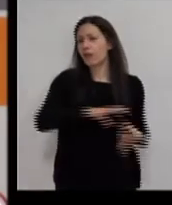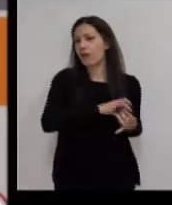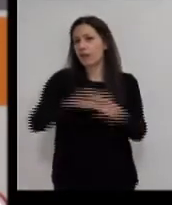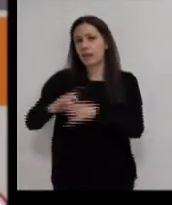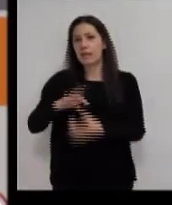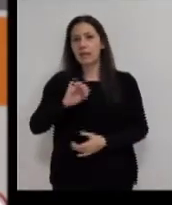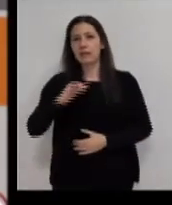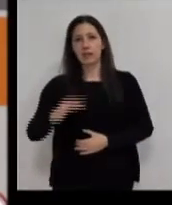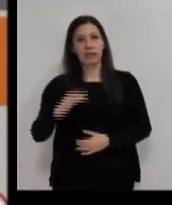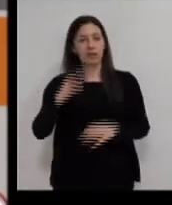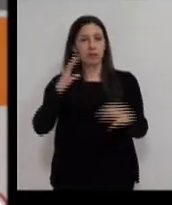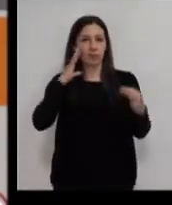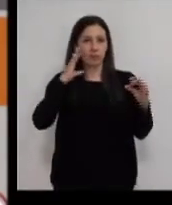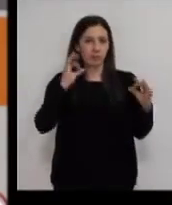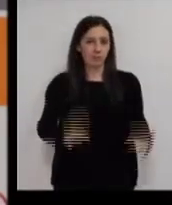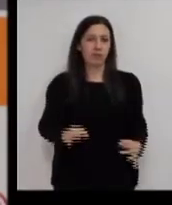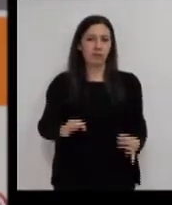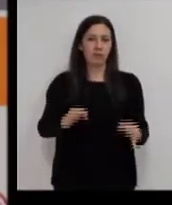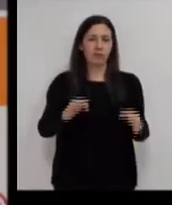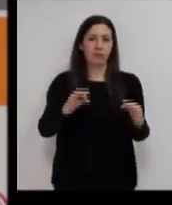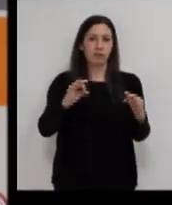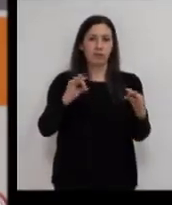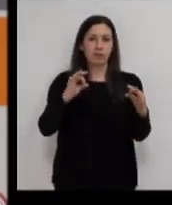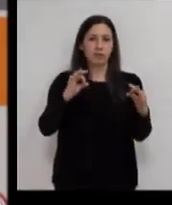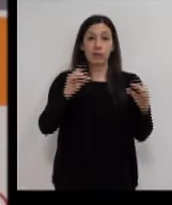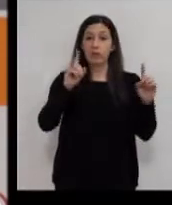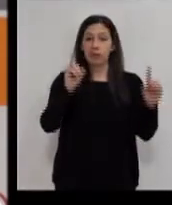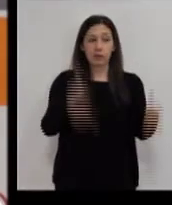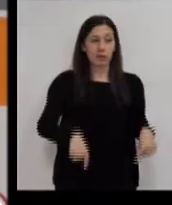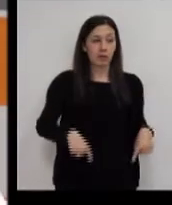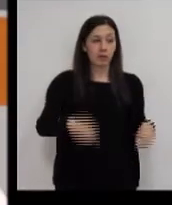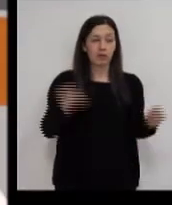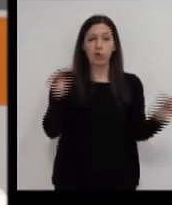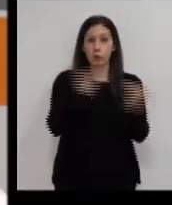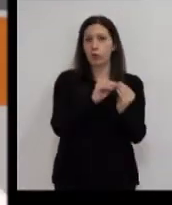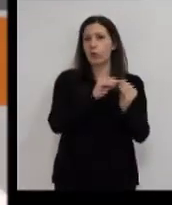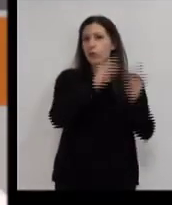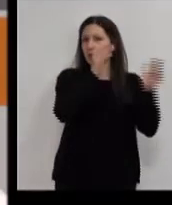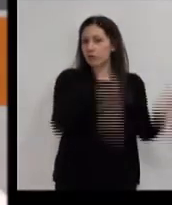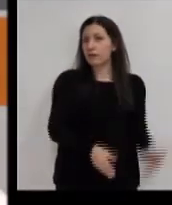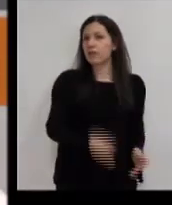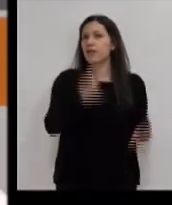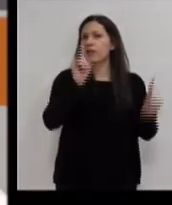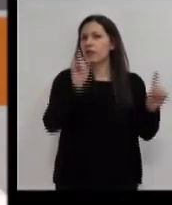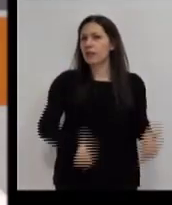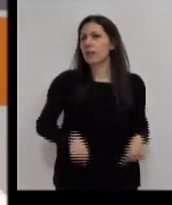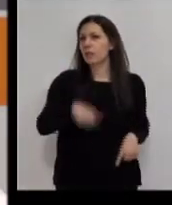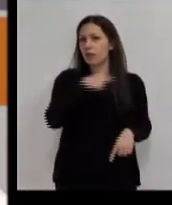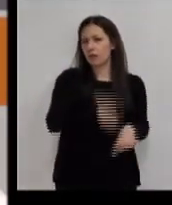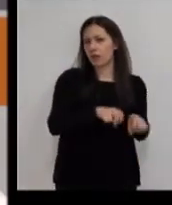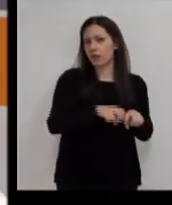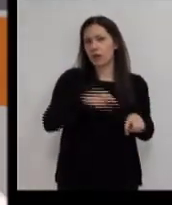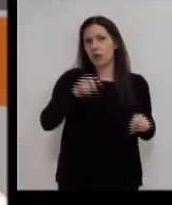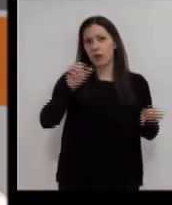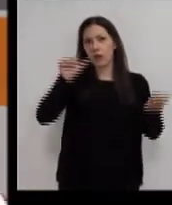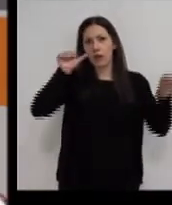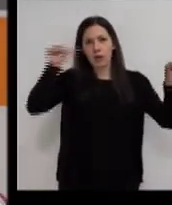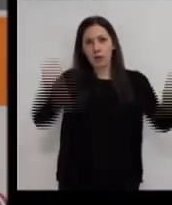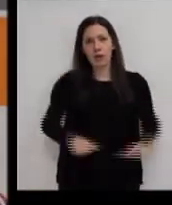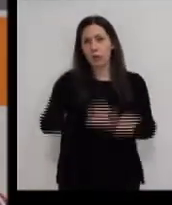que es básico y que nos lleva a las TIC. Me parece y estoy totalmente de acuerdo contigo. Además, se ha ido a lo largo